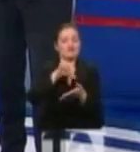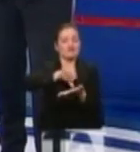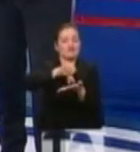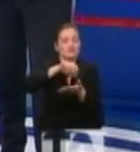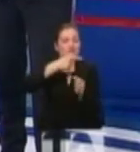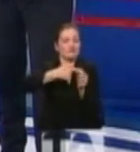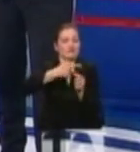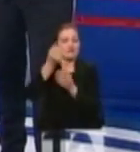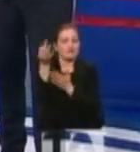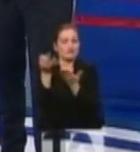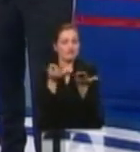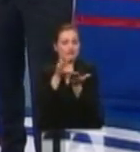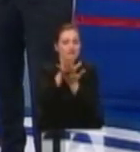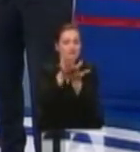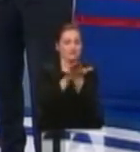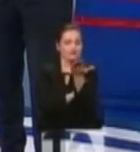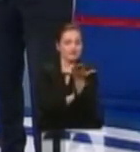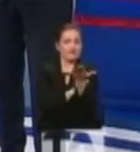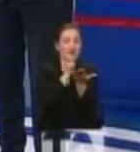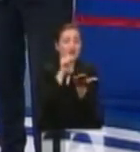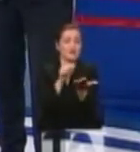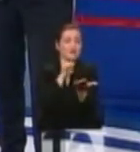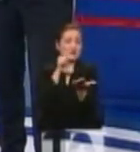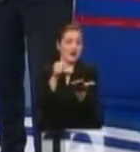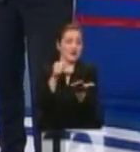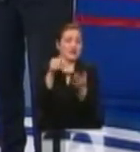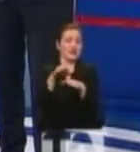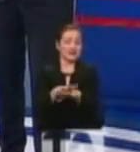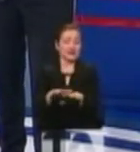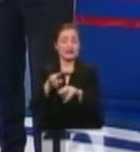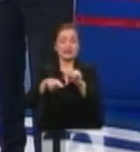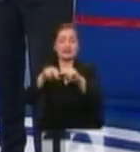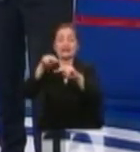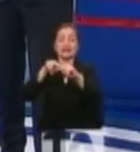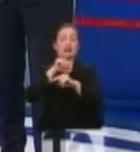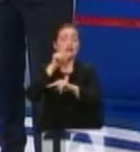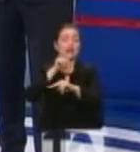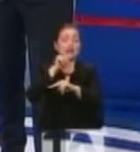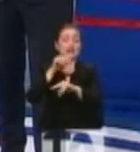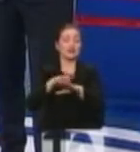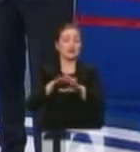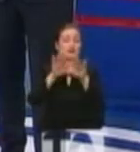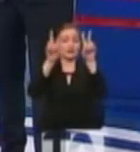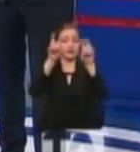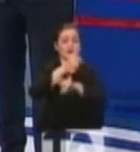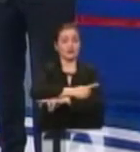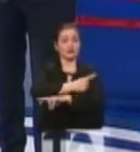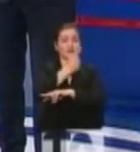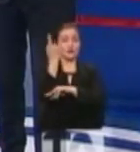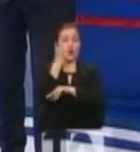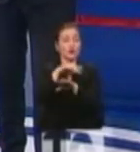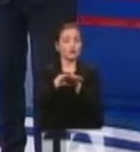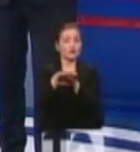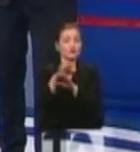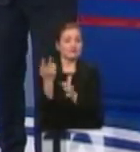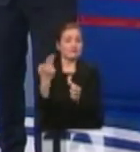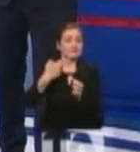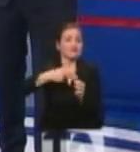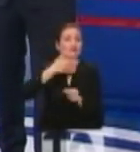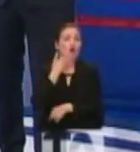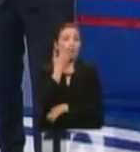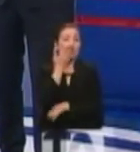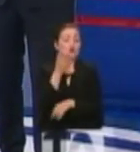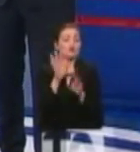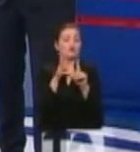capitalina, presupuesto, proyectos inconclusos y obras por terminar hoy en nuestro tema del día. Por supuesto, les invitamos a participar a